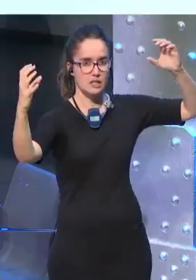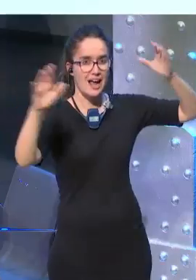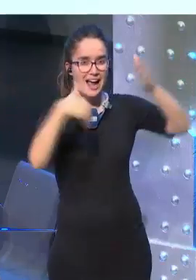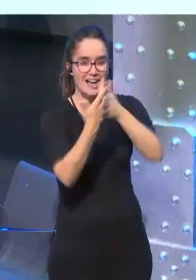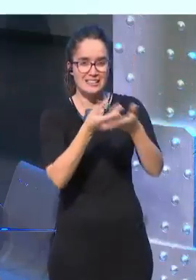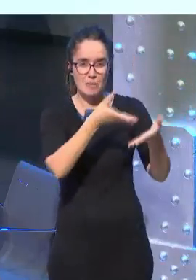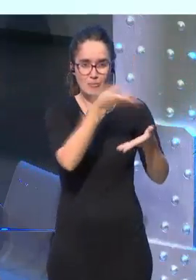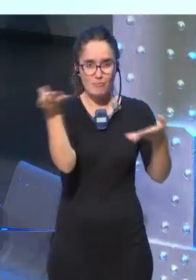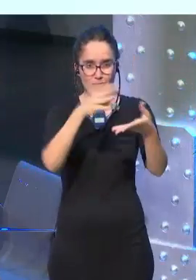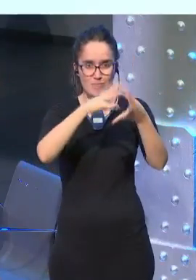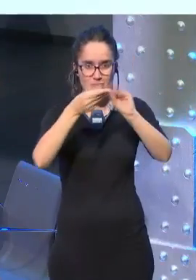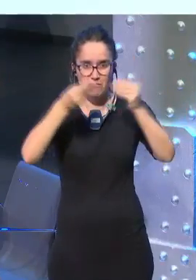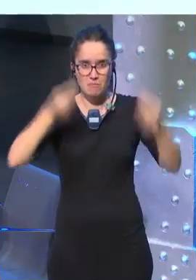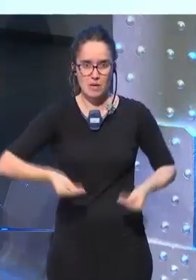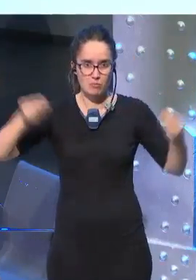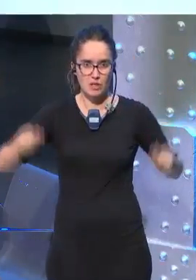sitio.